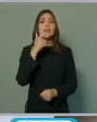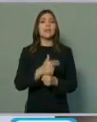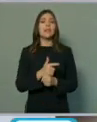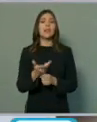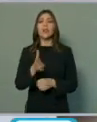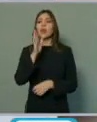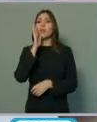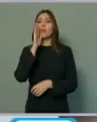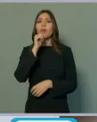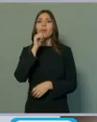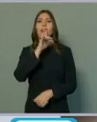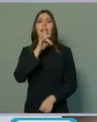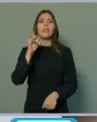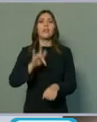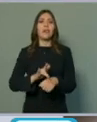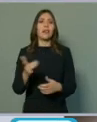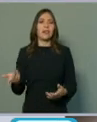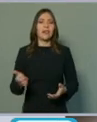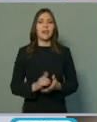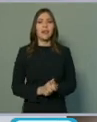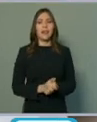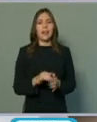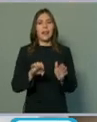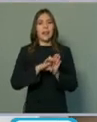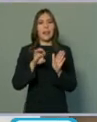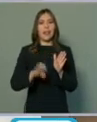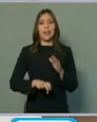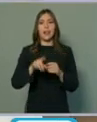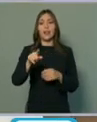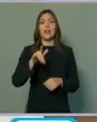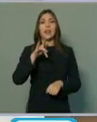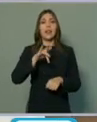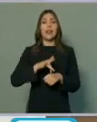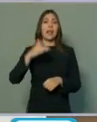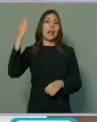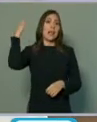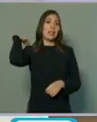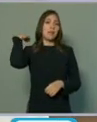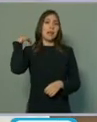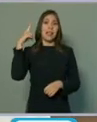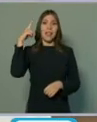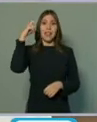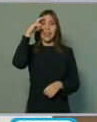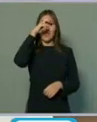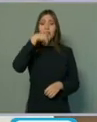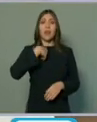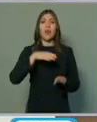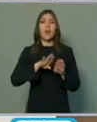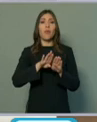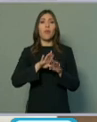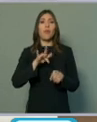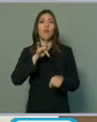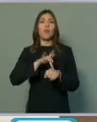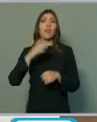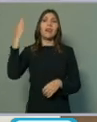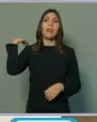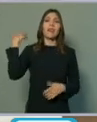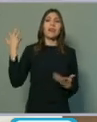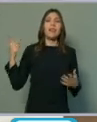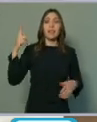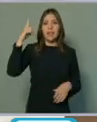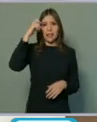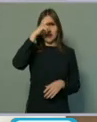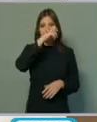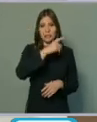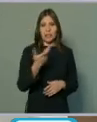inalcanzables. Por ejemplo, si tengo la zona erógena en una parte de la espalda complicada para yo misma estimularla, es difícil hacerlo.